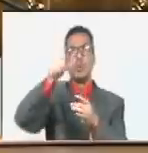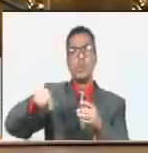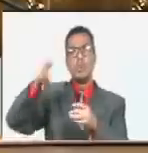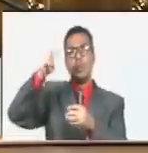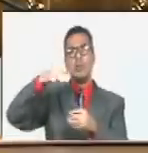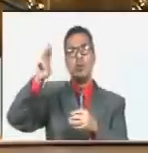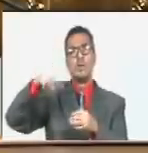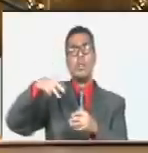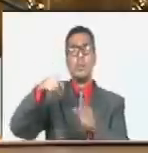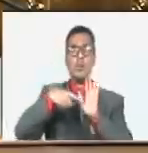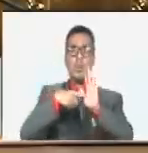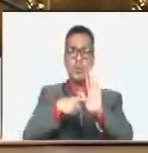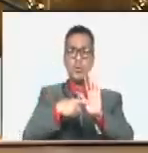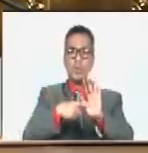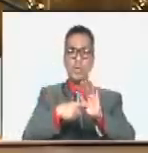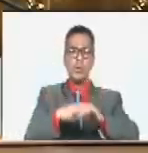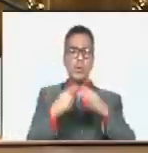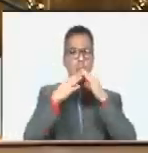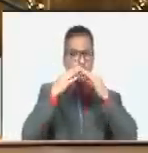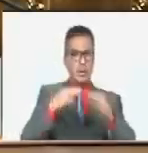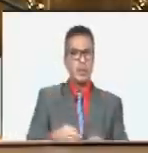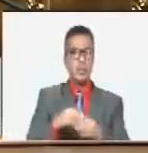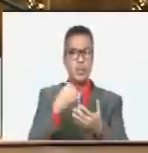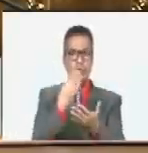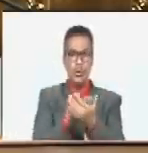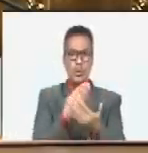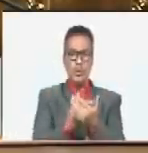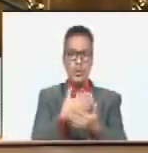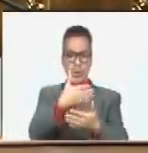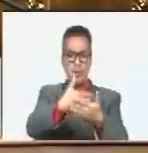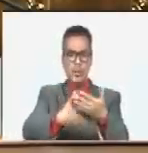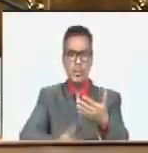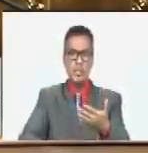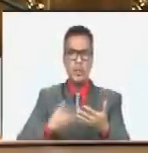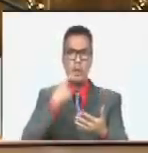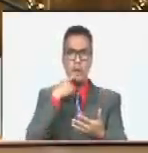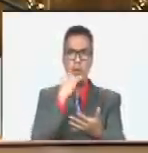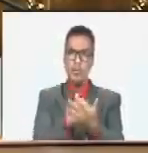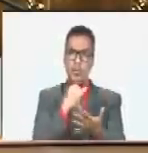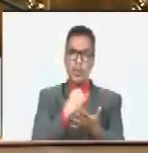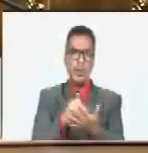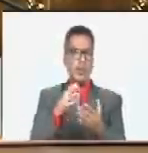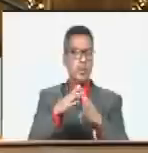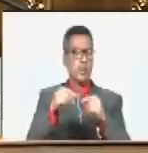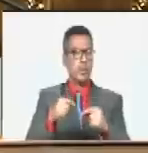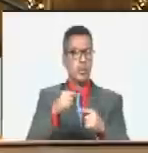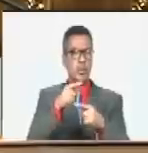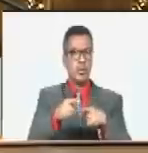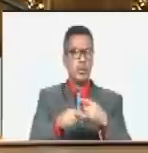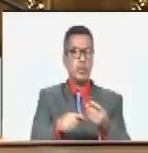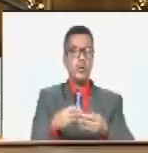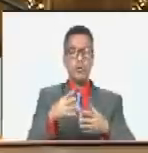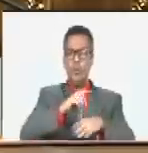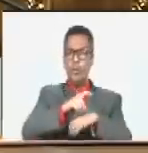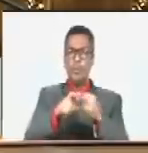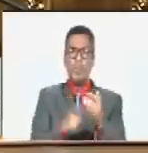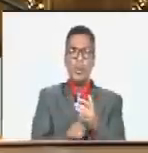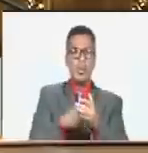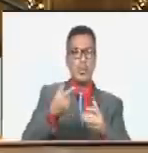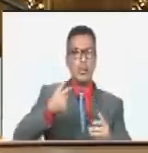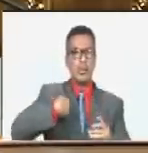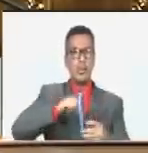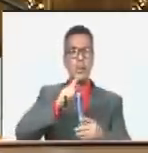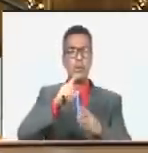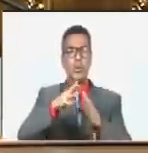demostrando invariablemente con pruebas y documentación fehaciente, rigurosa y suficiente los mecanismos fraudulentos que